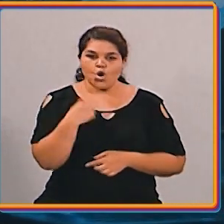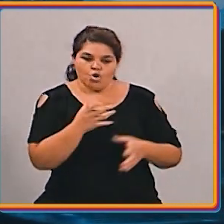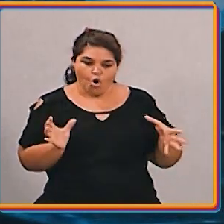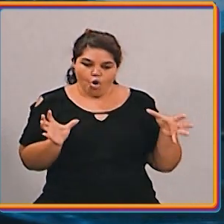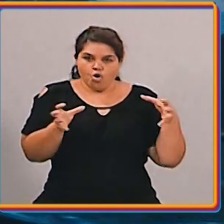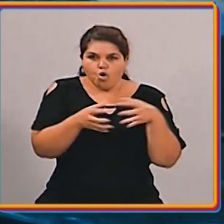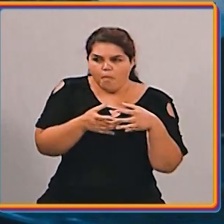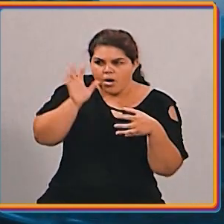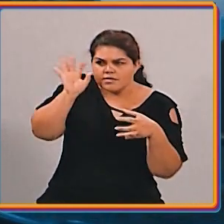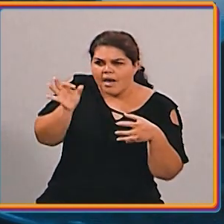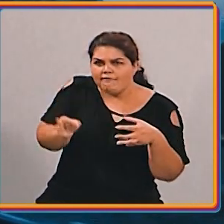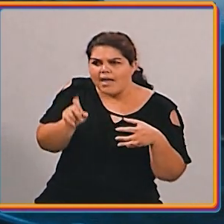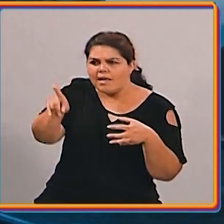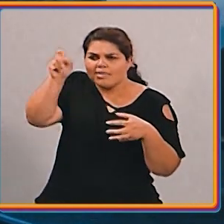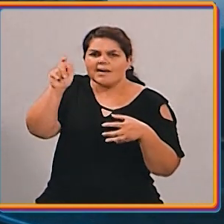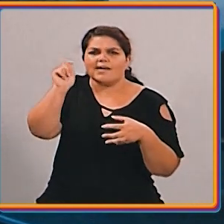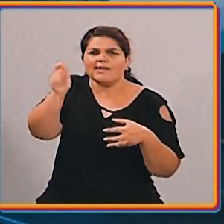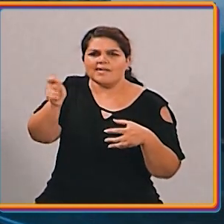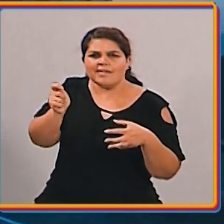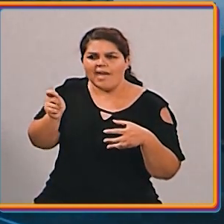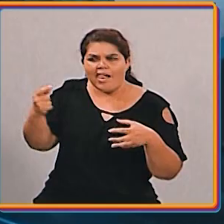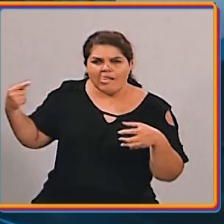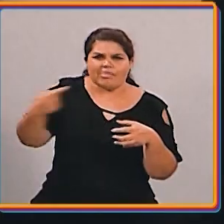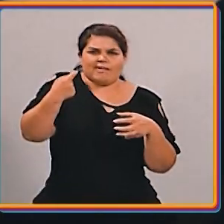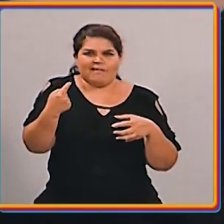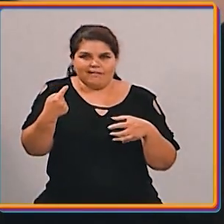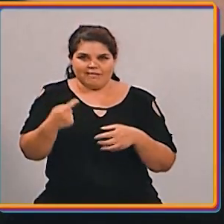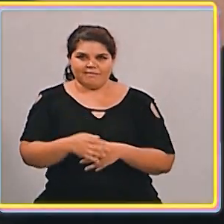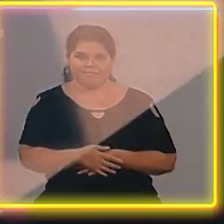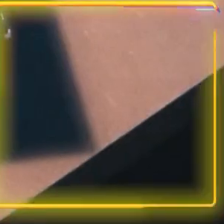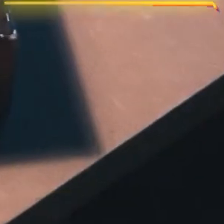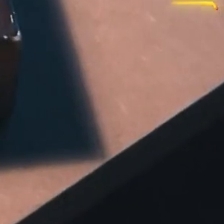grupo para intentar desenmascarar su engaño.